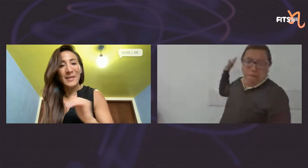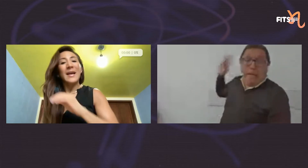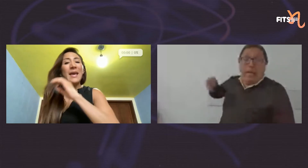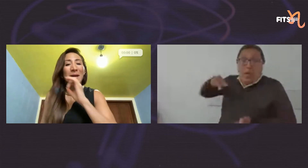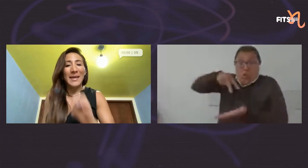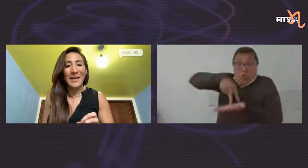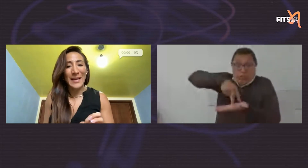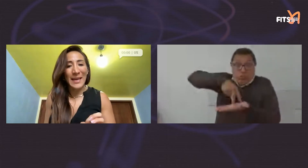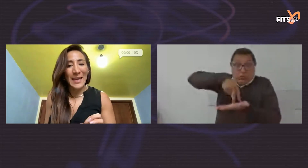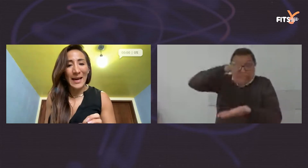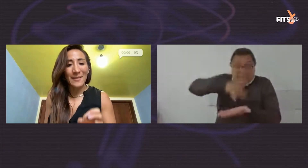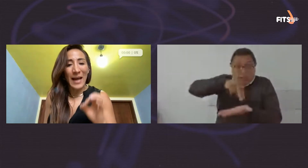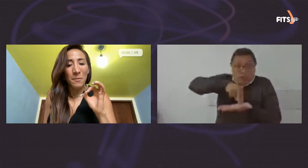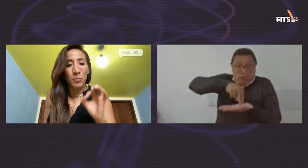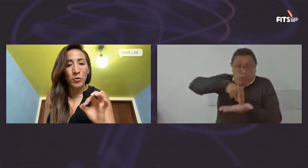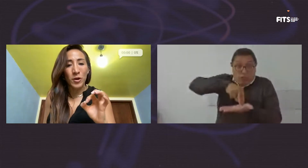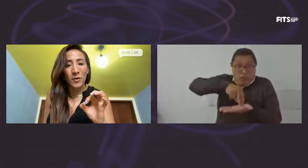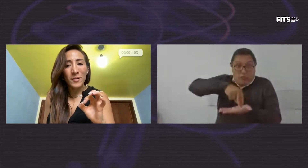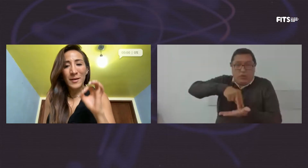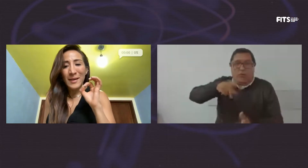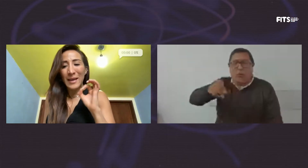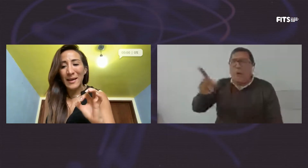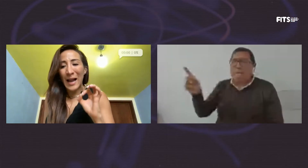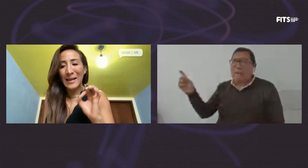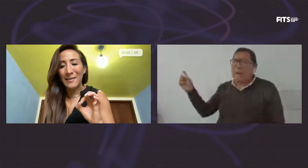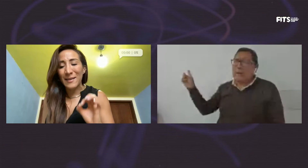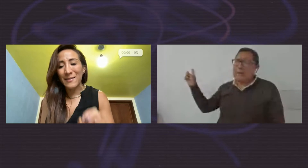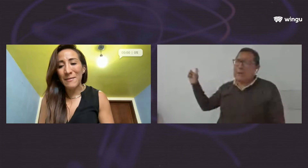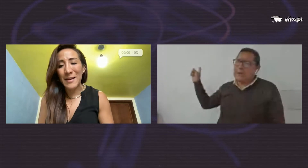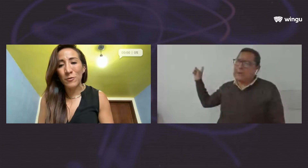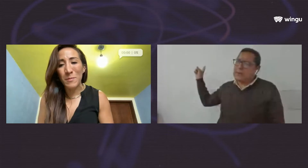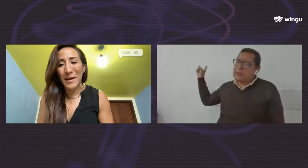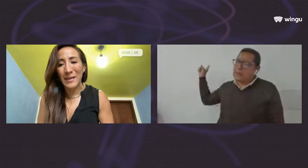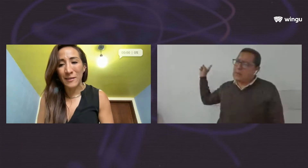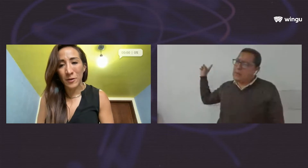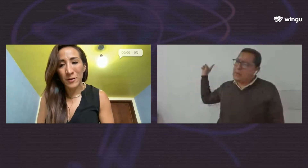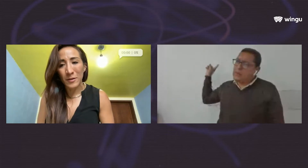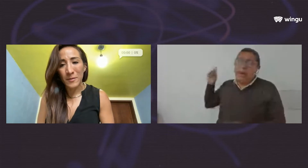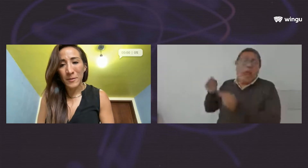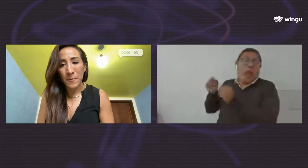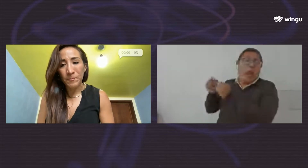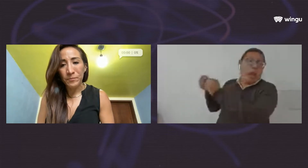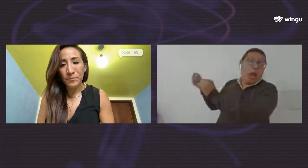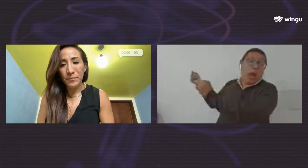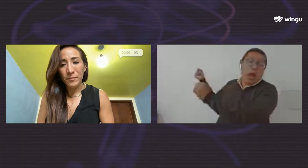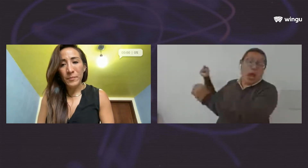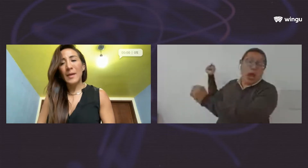lejos, imagínate que llegas al punto que alcanzaste a ver en tu imaginación.